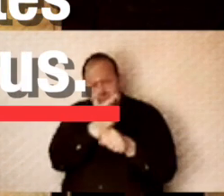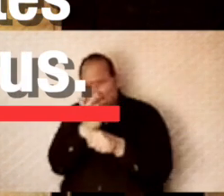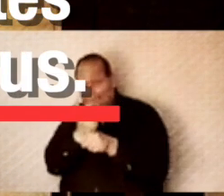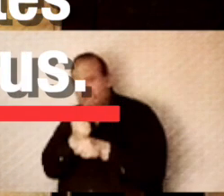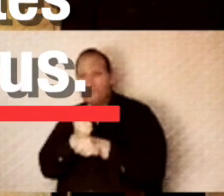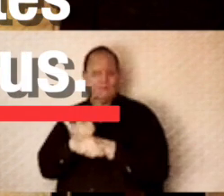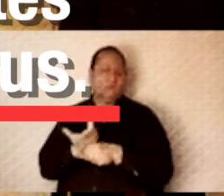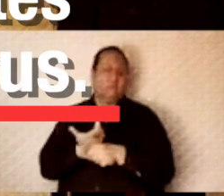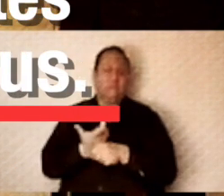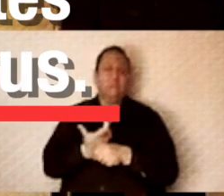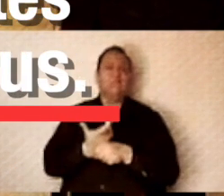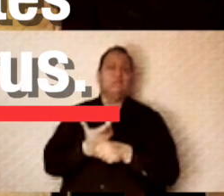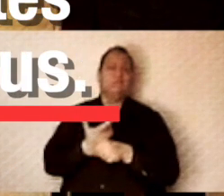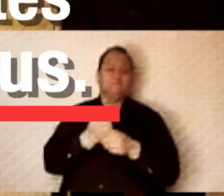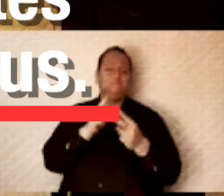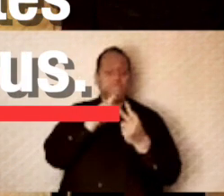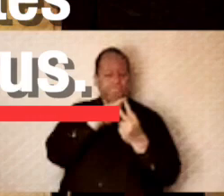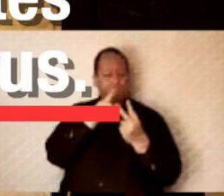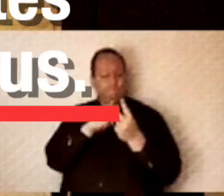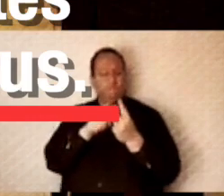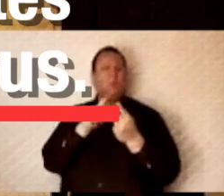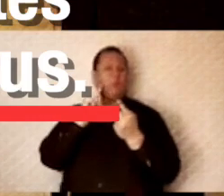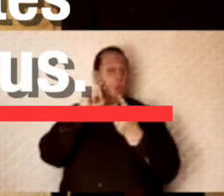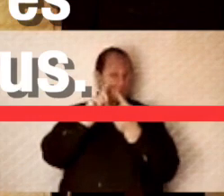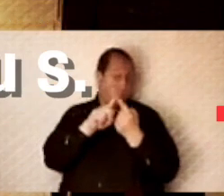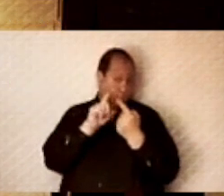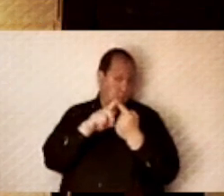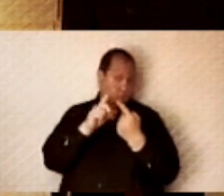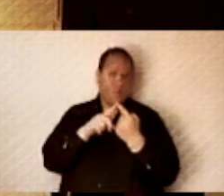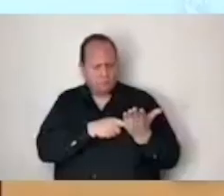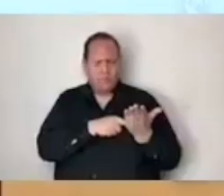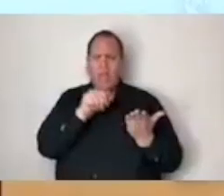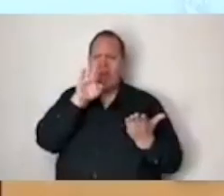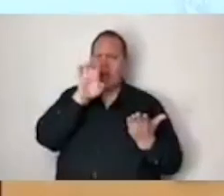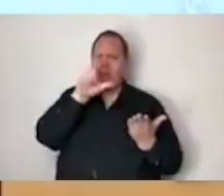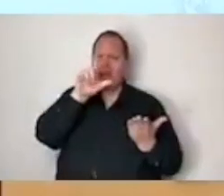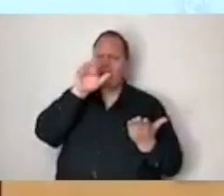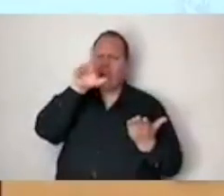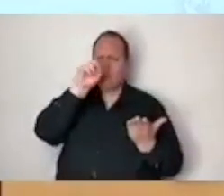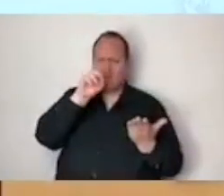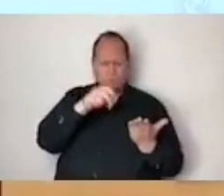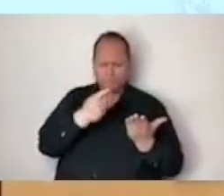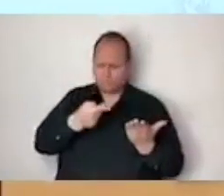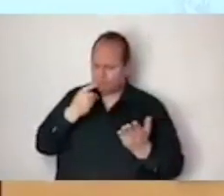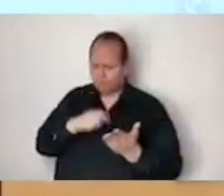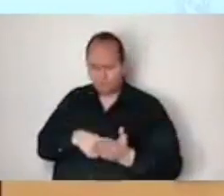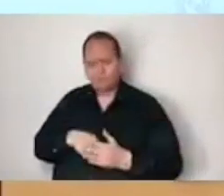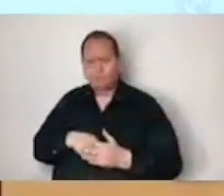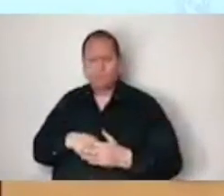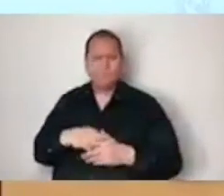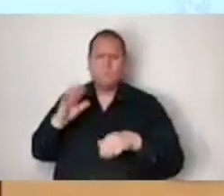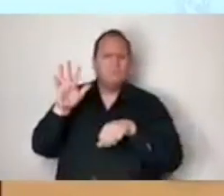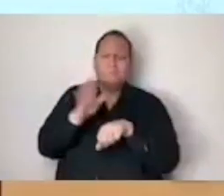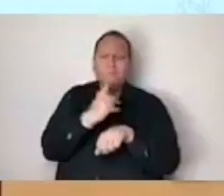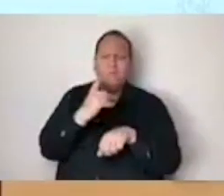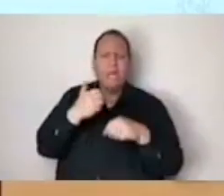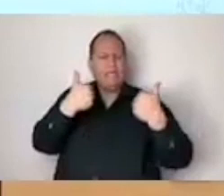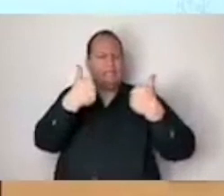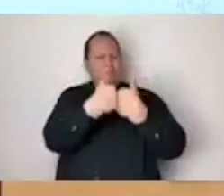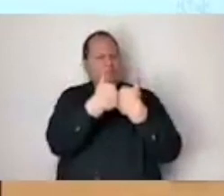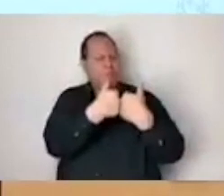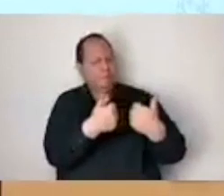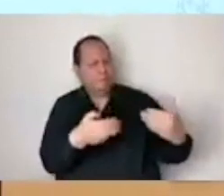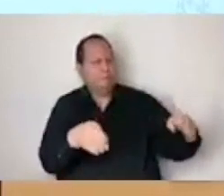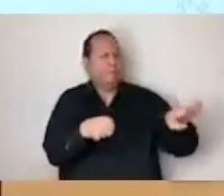COVID-19 y 433 muertes causadas por el virus. En videoconferencia detalló que Tijuana sigue siendo el